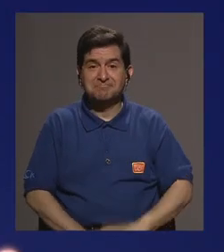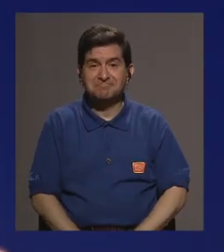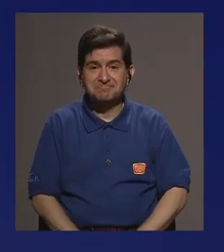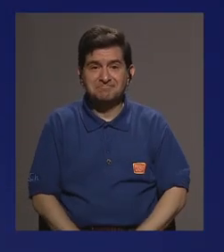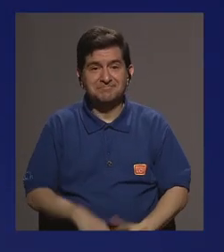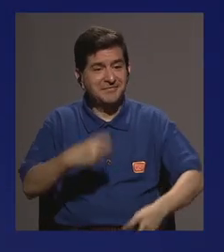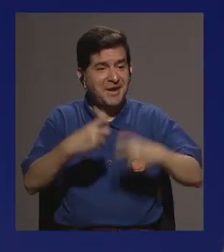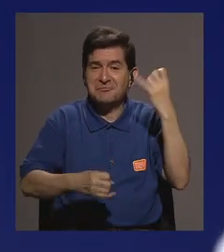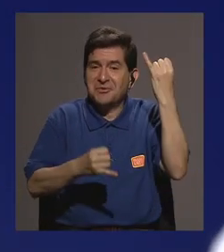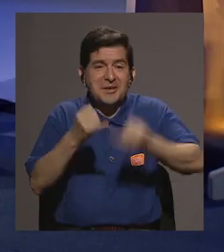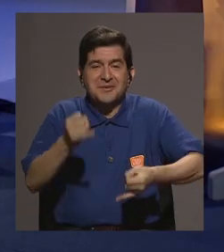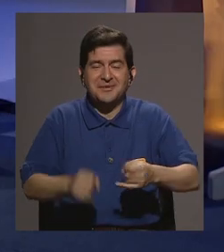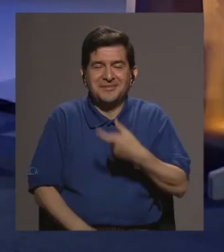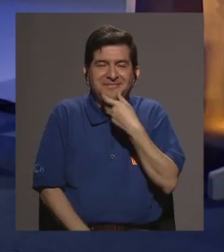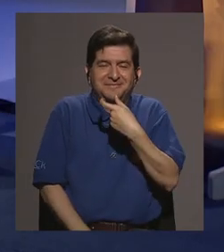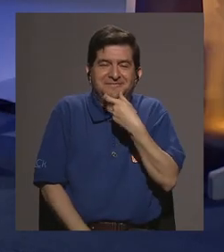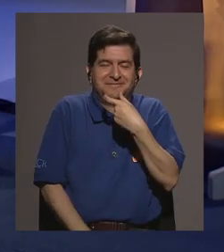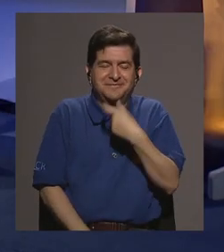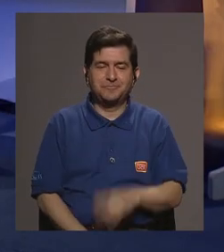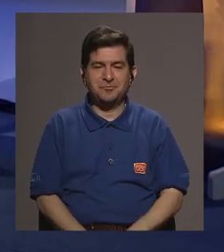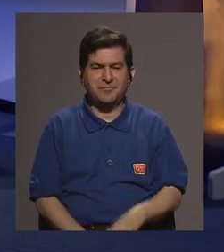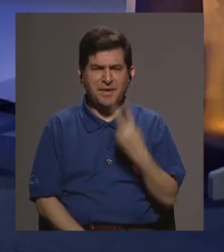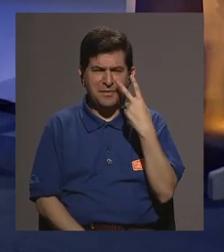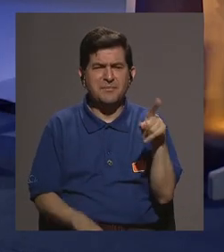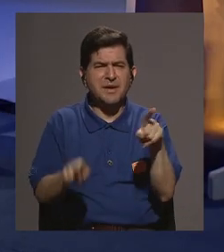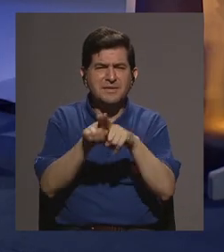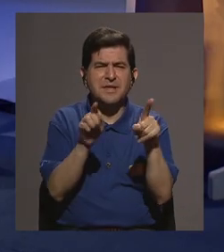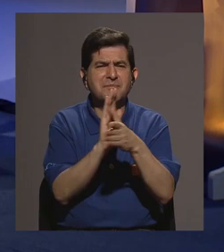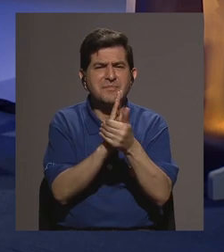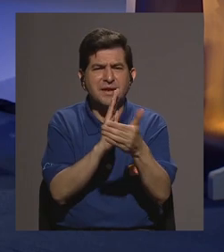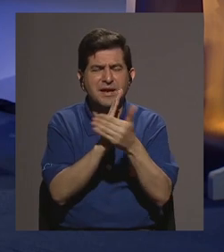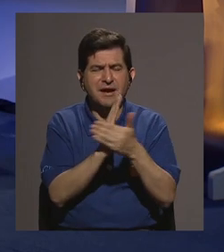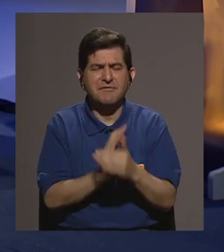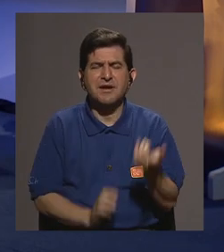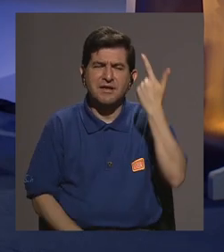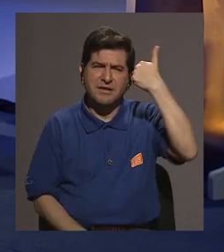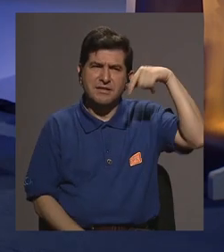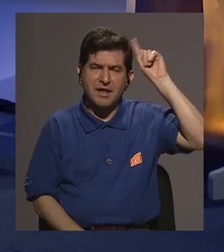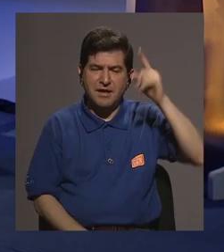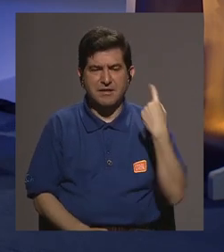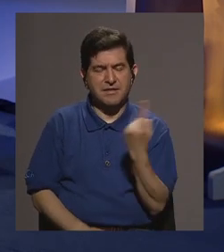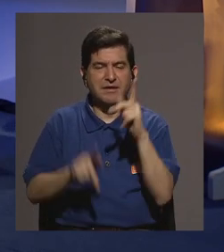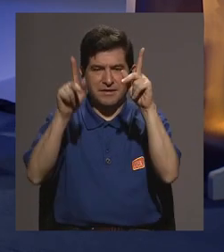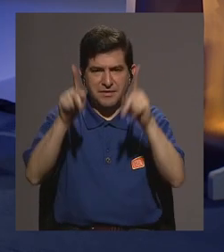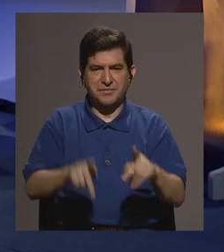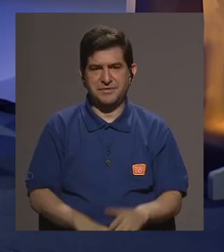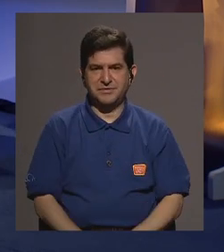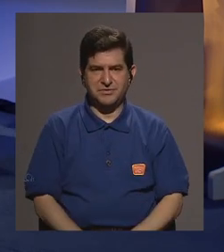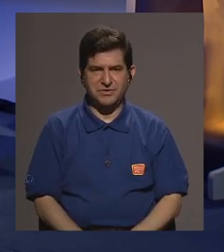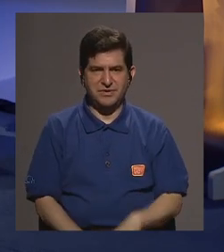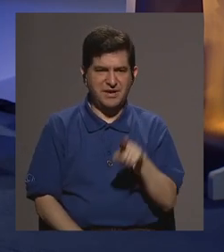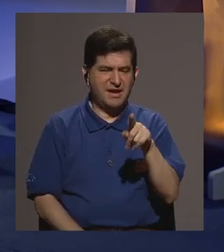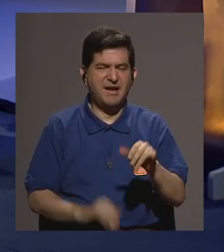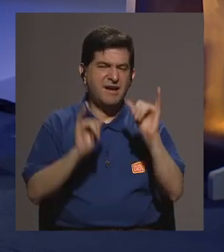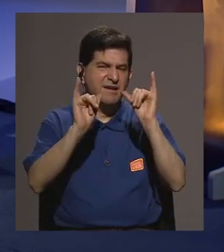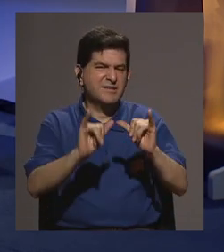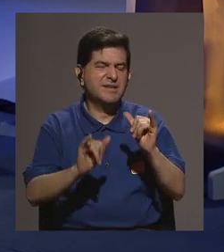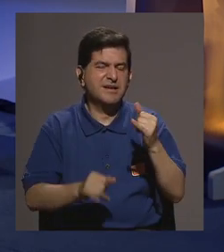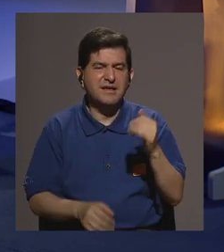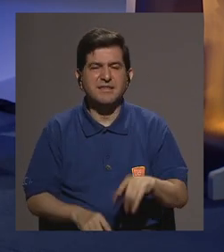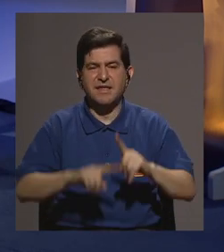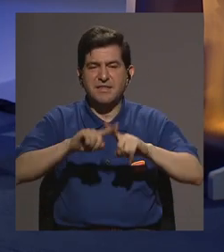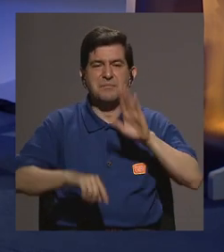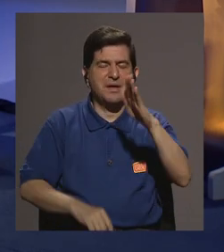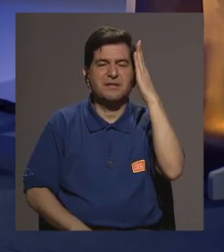bien también veremos la capacidad de abstracción de cada persona no es que te quede